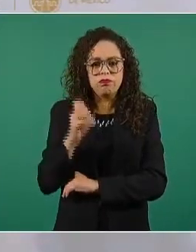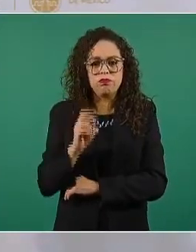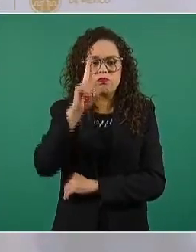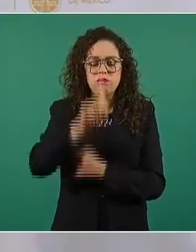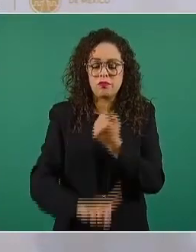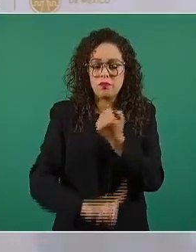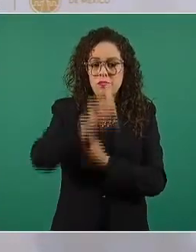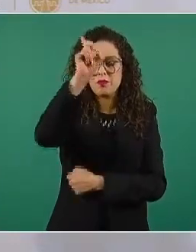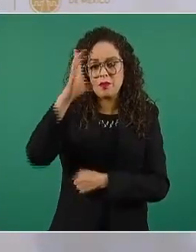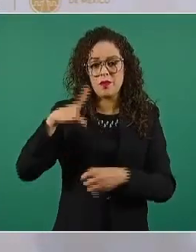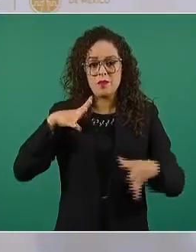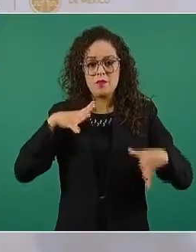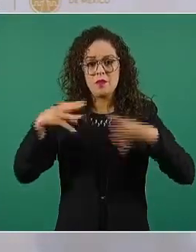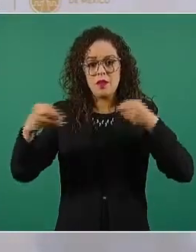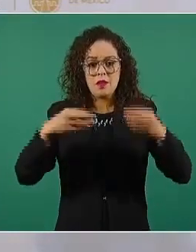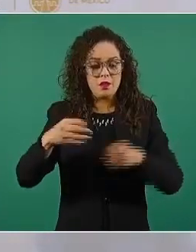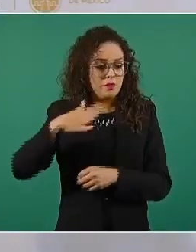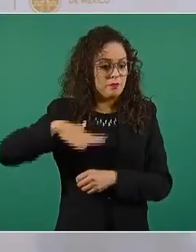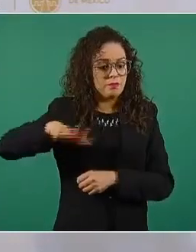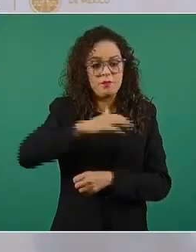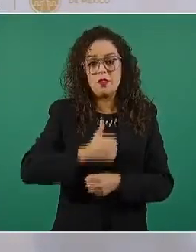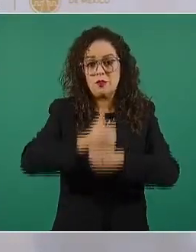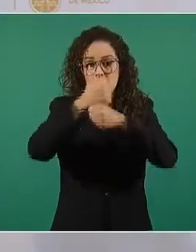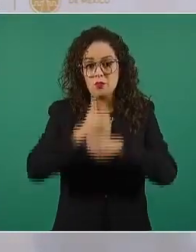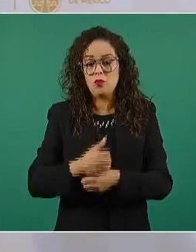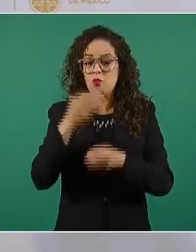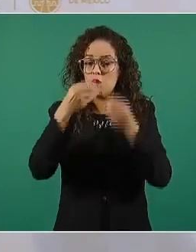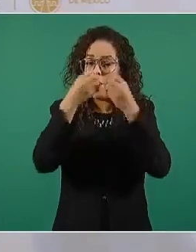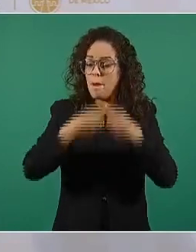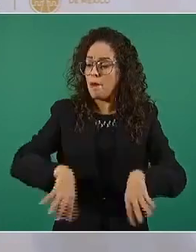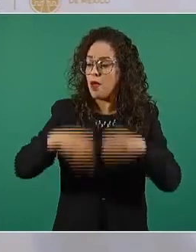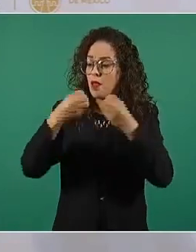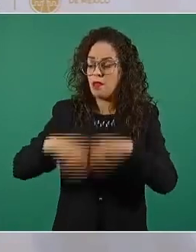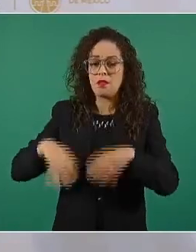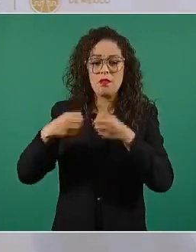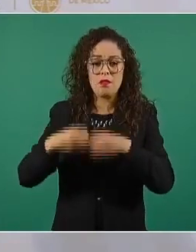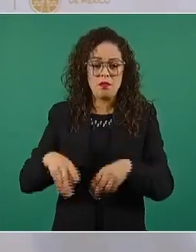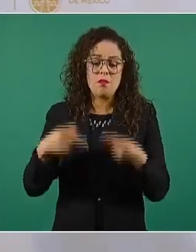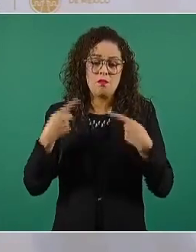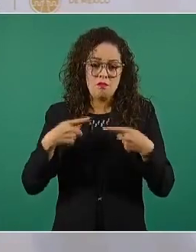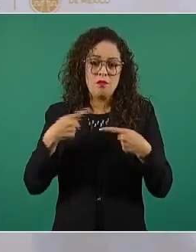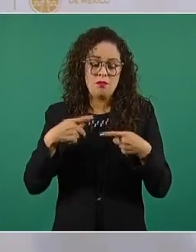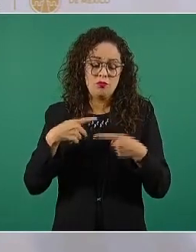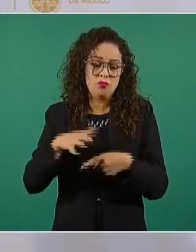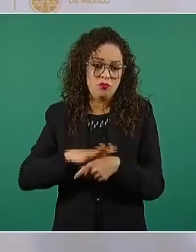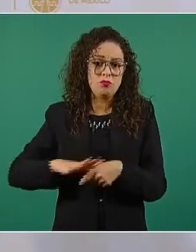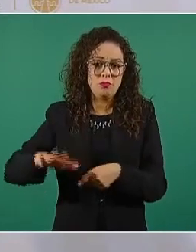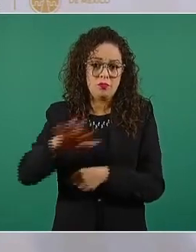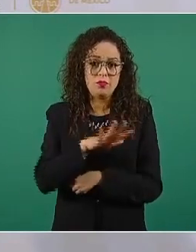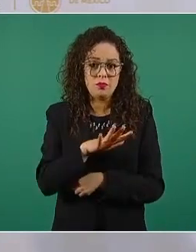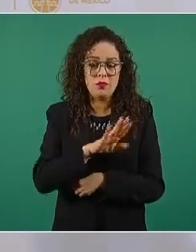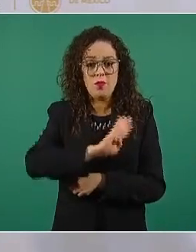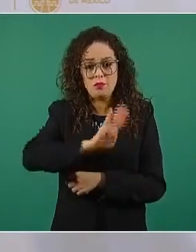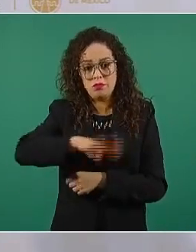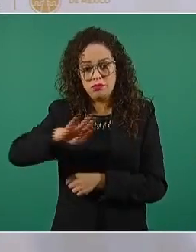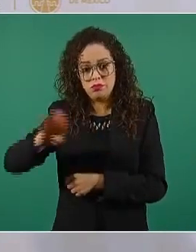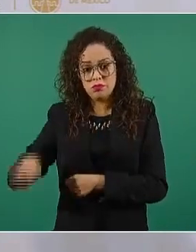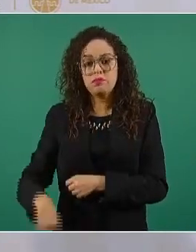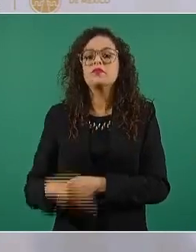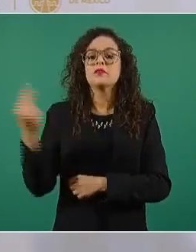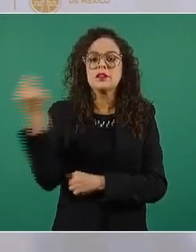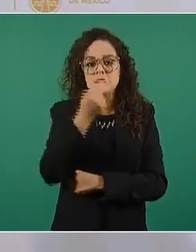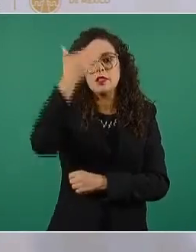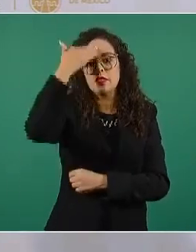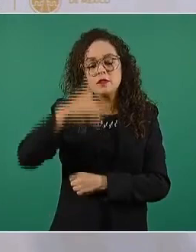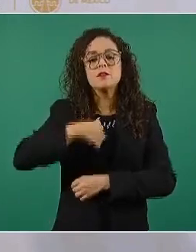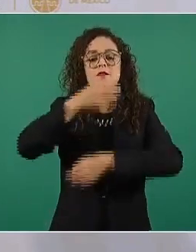llevado a tantos seres queridos, estamos aquí y necesitamos saber y decirles a nuestros